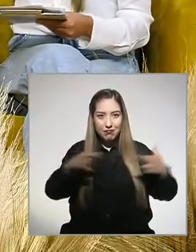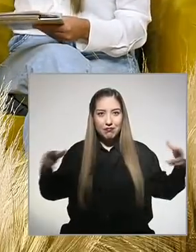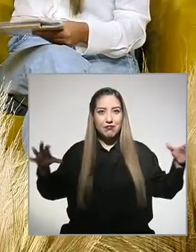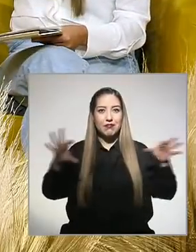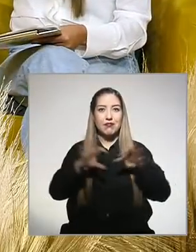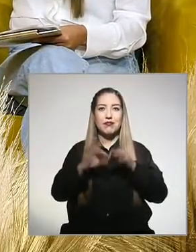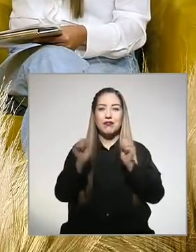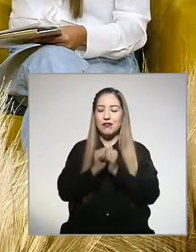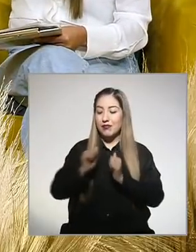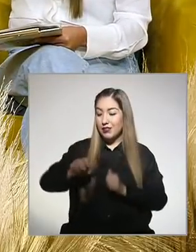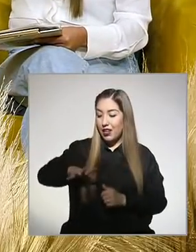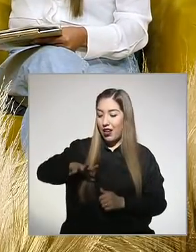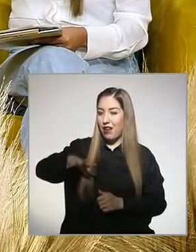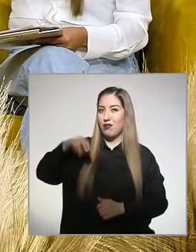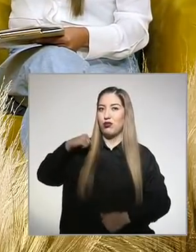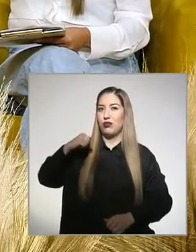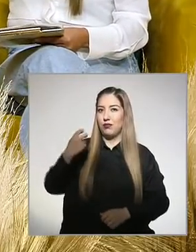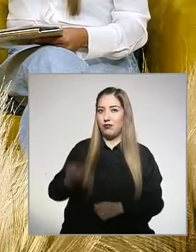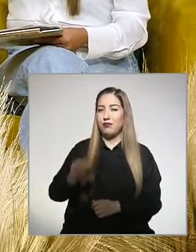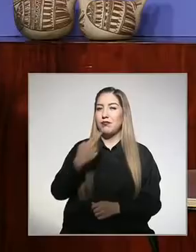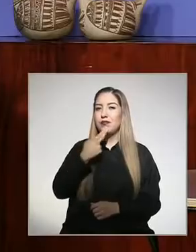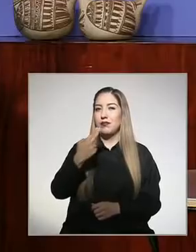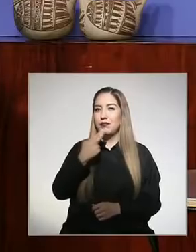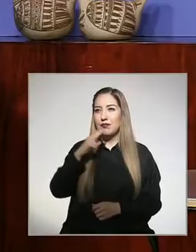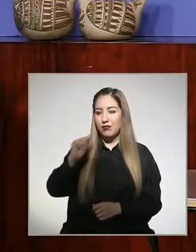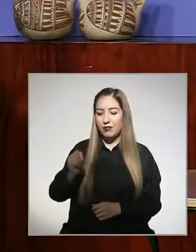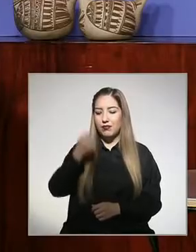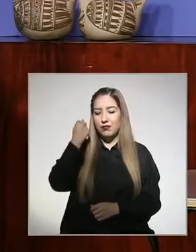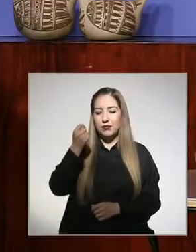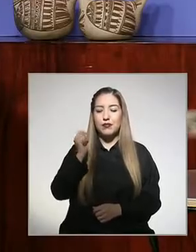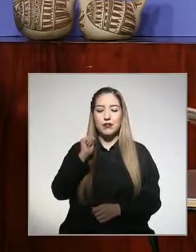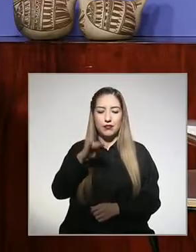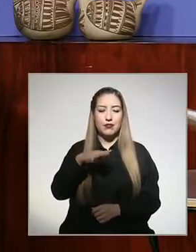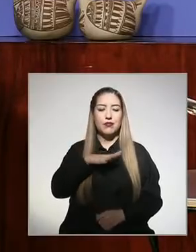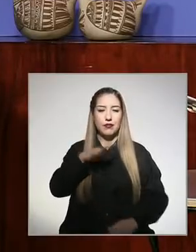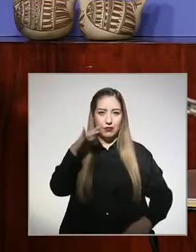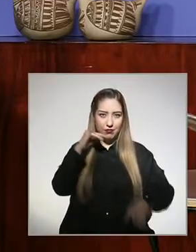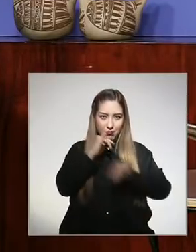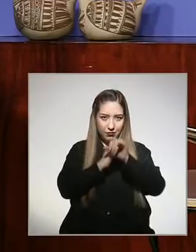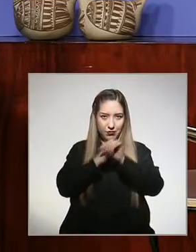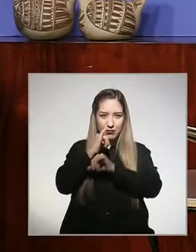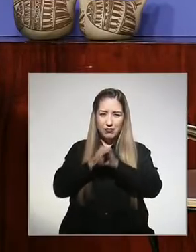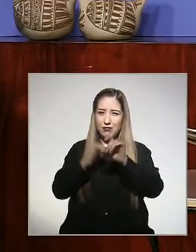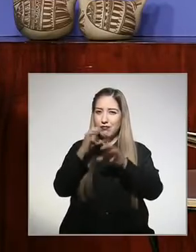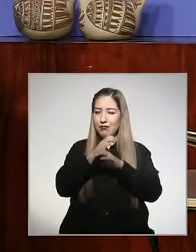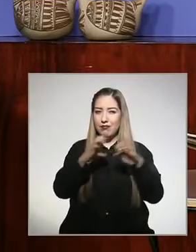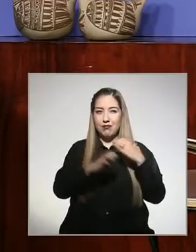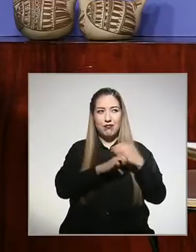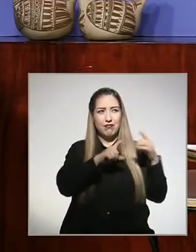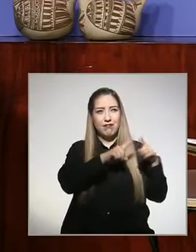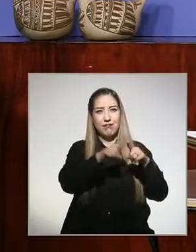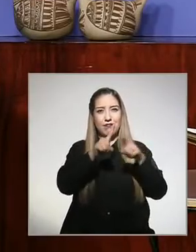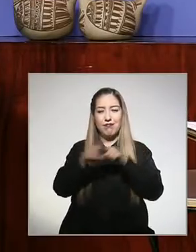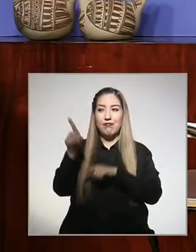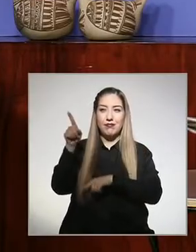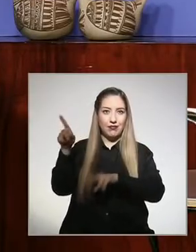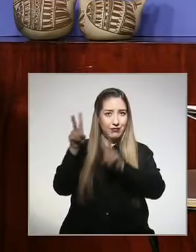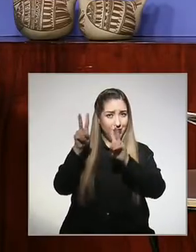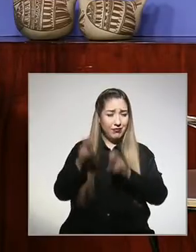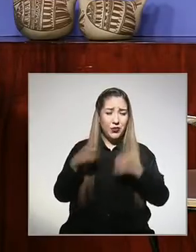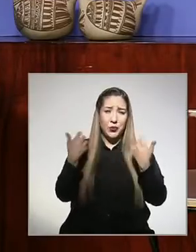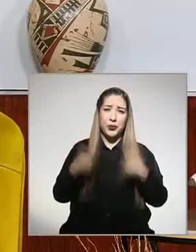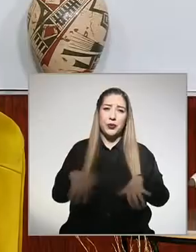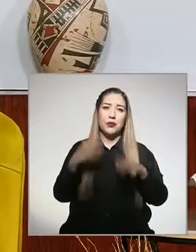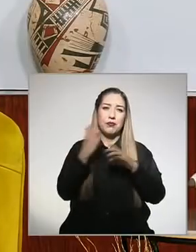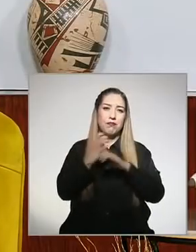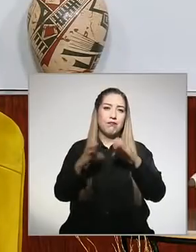abuso de las tecnologías, ¿no? Sí, hay mucha investigación, ¿no? Desde las neurociencias, lo social, entonces... Sí, un tema que podemos